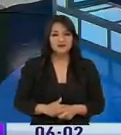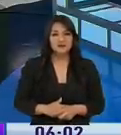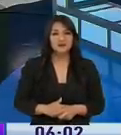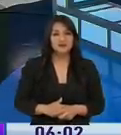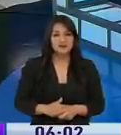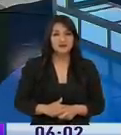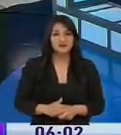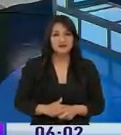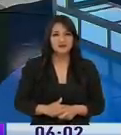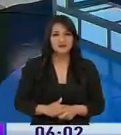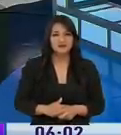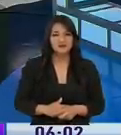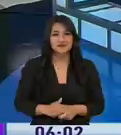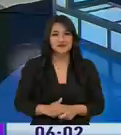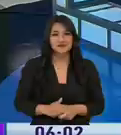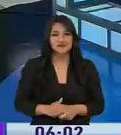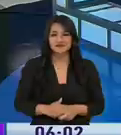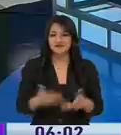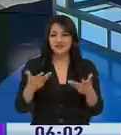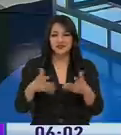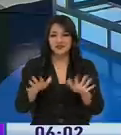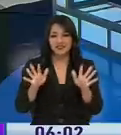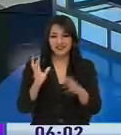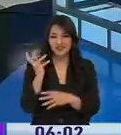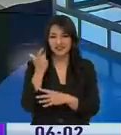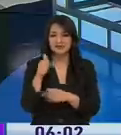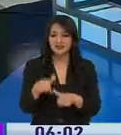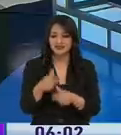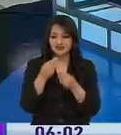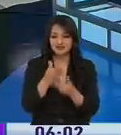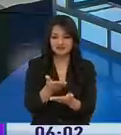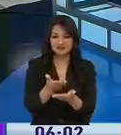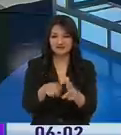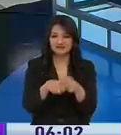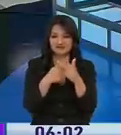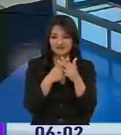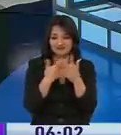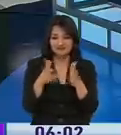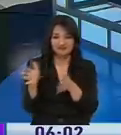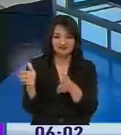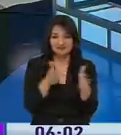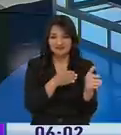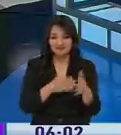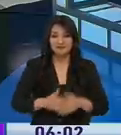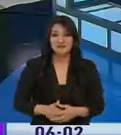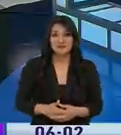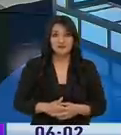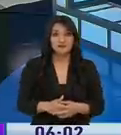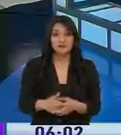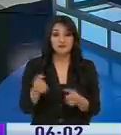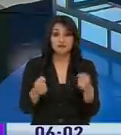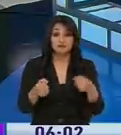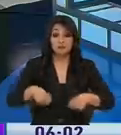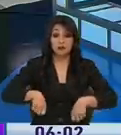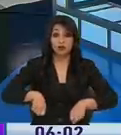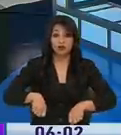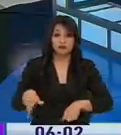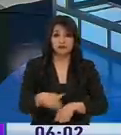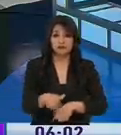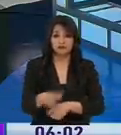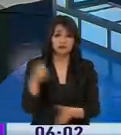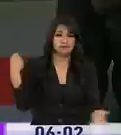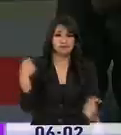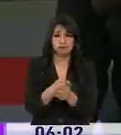instituto de meteorología. Bueno, con buen ánimo iniciamos ya. Vamos a iniciar, les contamos que el conductor de una moto falleció tras un accidente